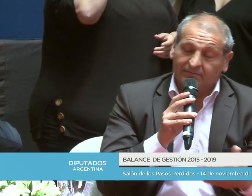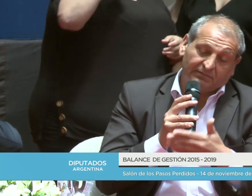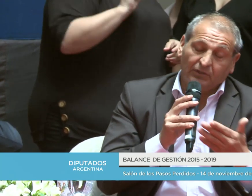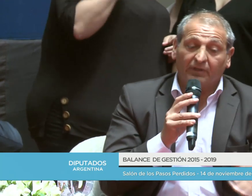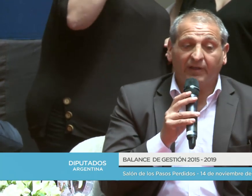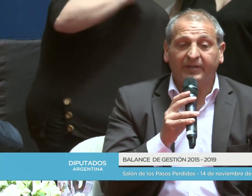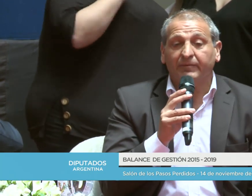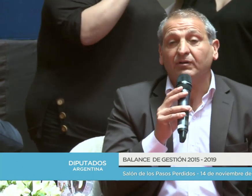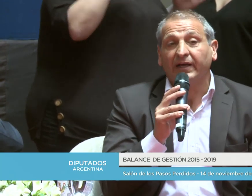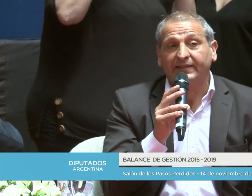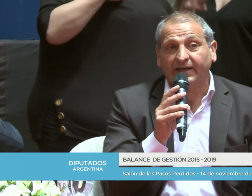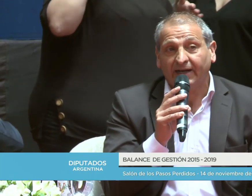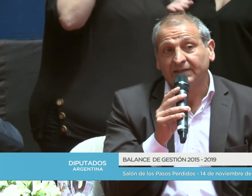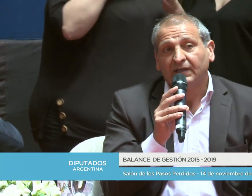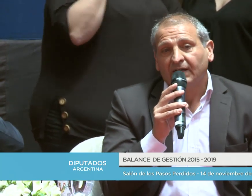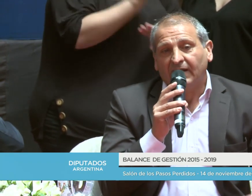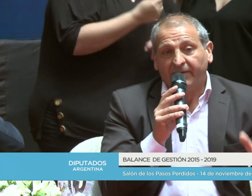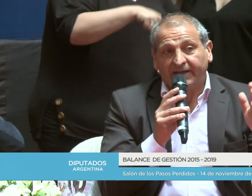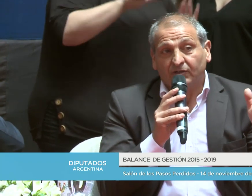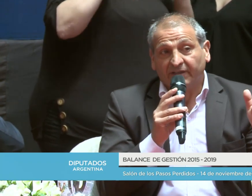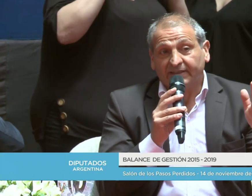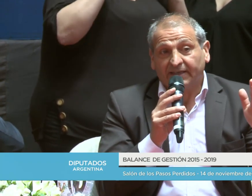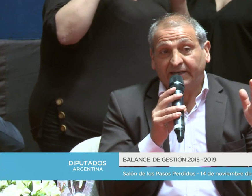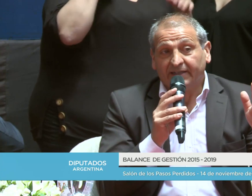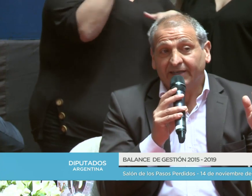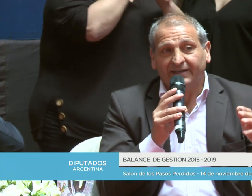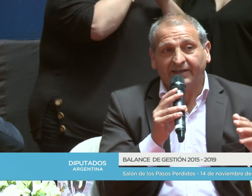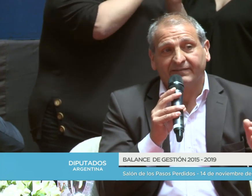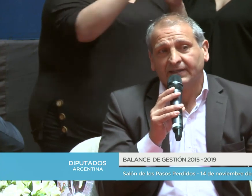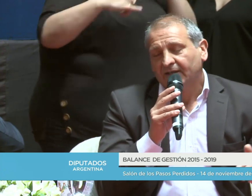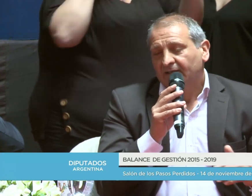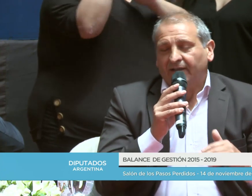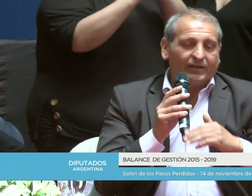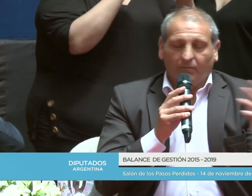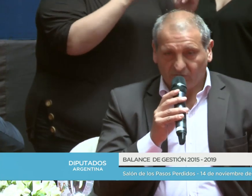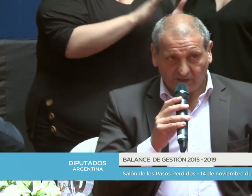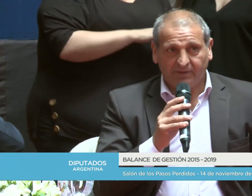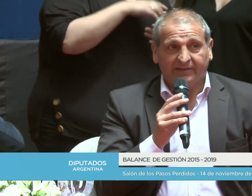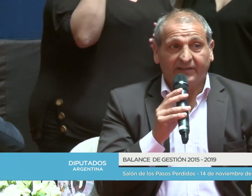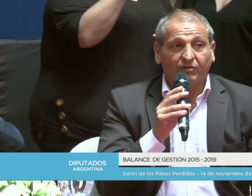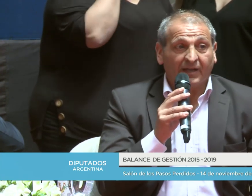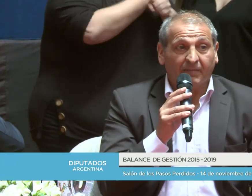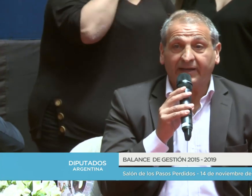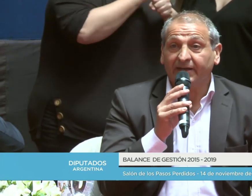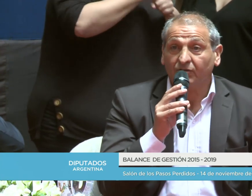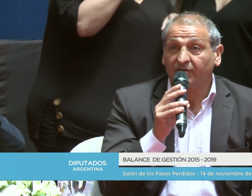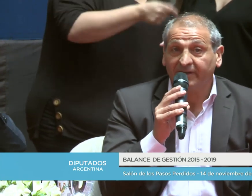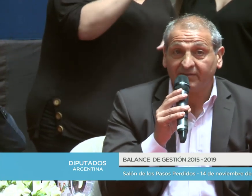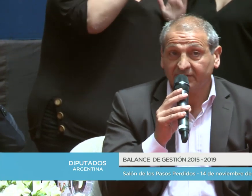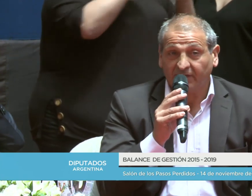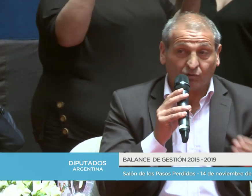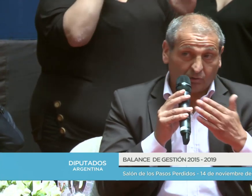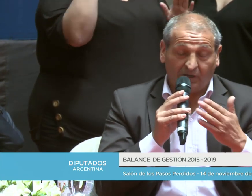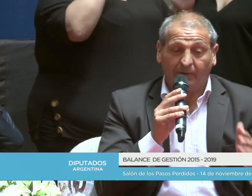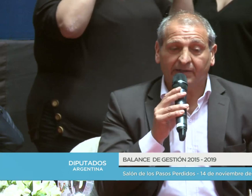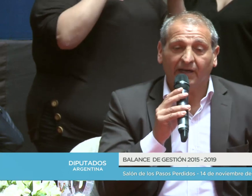personales. Circunstancialmente me toca estar acá. La verdad que toda esa tarea que está ahí, que es inconmensurable, que se hizo nada más que en 14